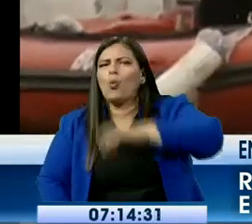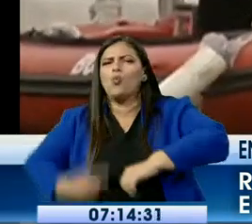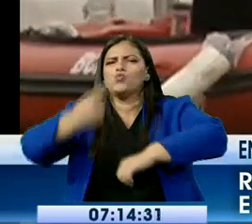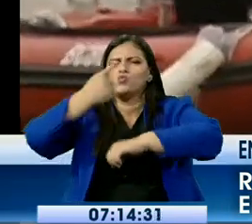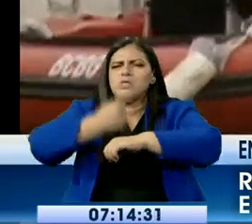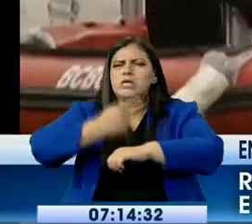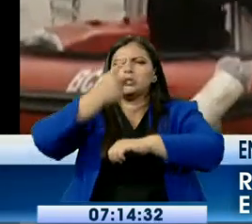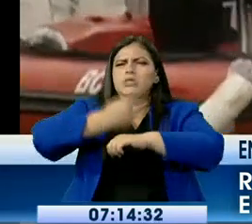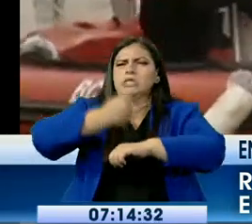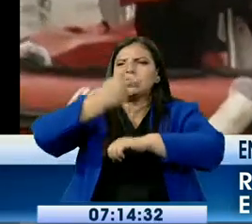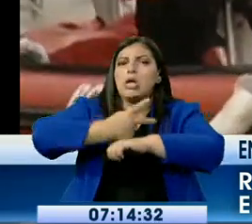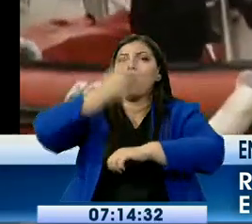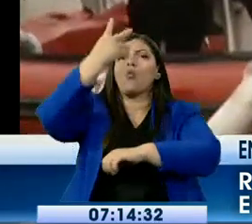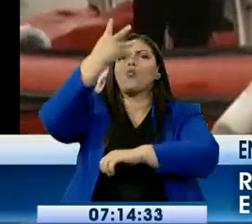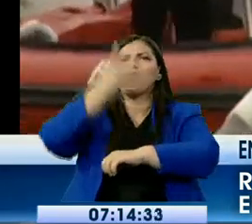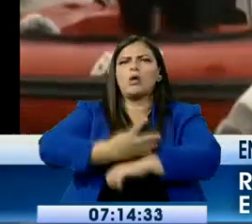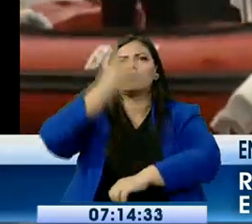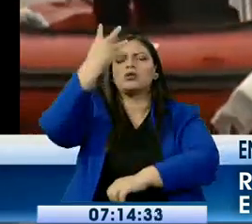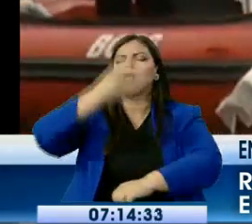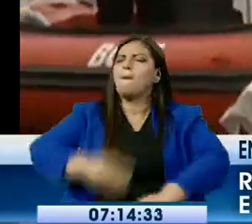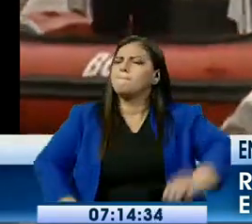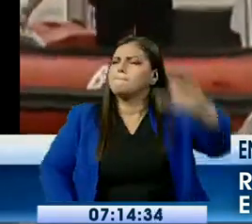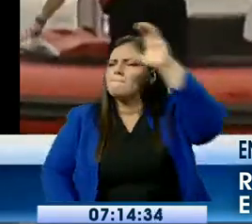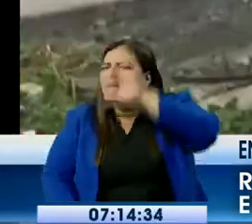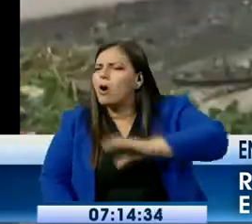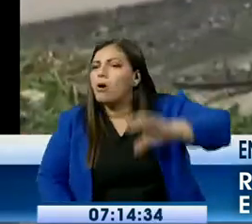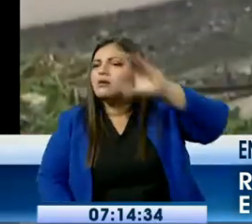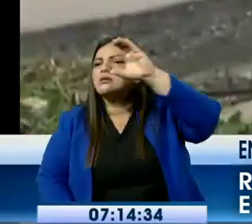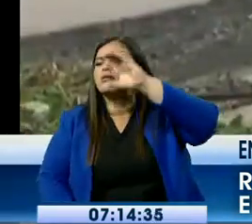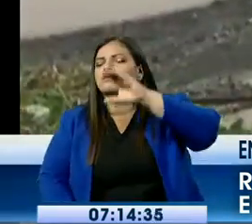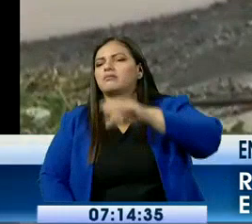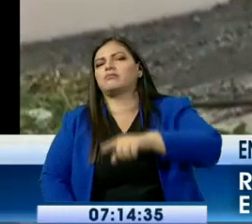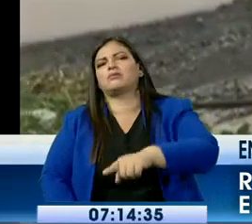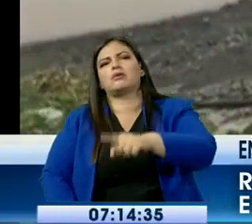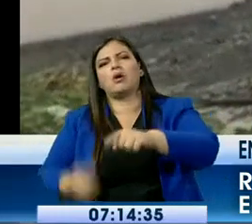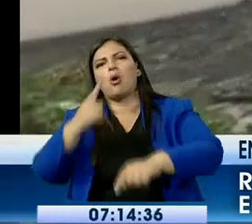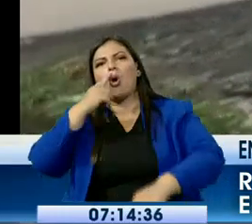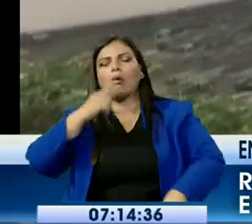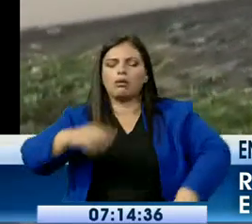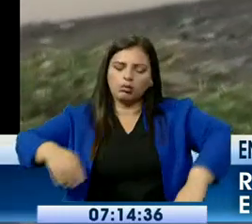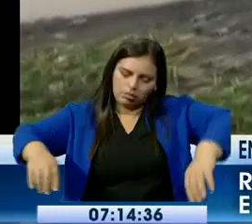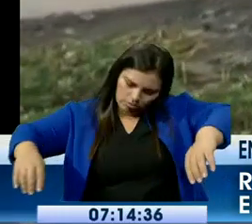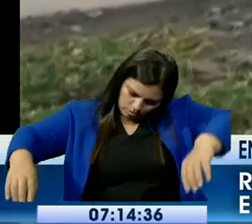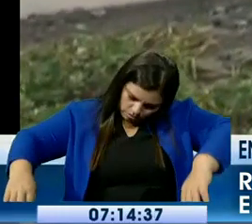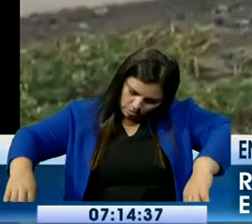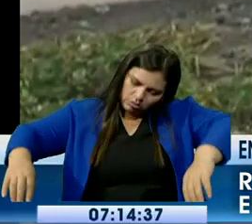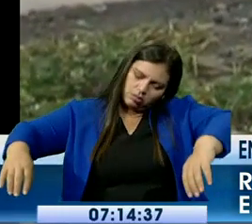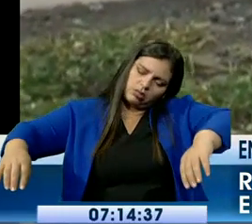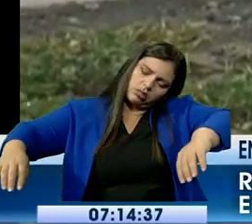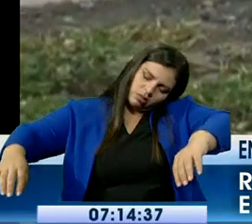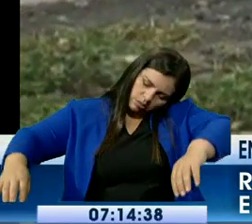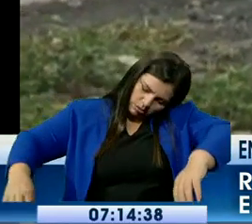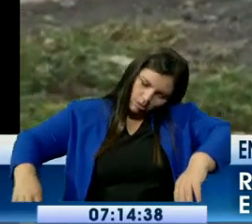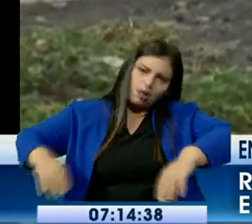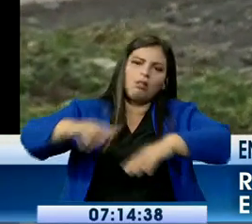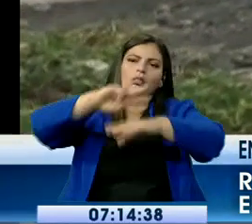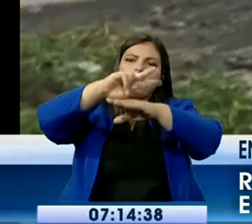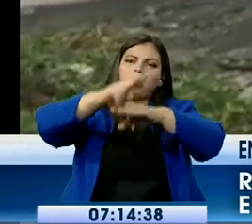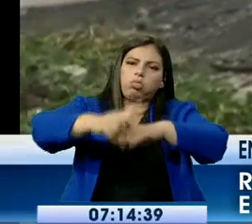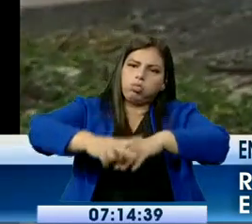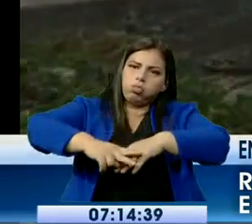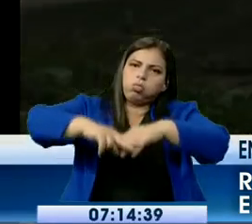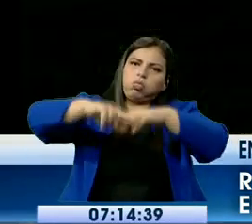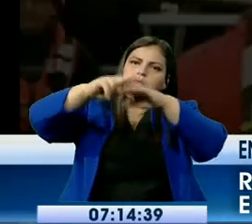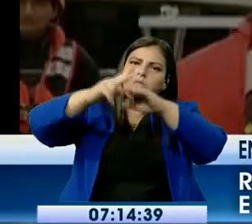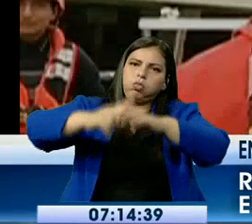División Fluvial del Cuerpo de Bomberos de Guayaquil, que encontró el cuerpo flotando cerca del sector conocido como Ciudad Vieja, en el Cantón